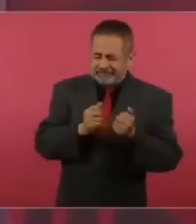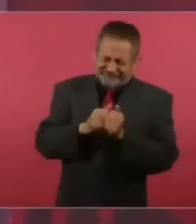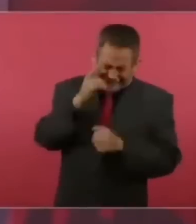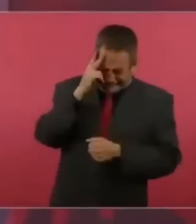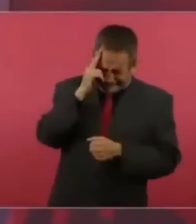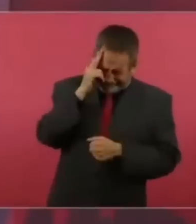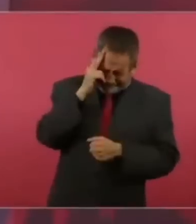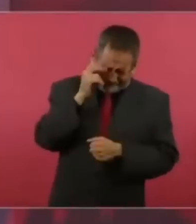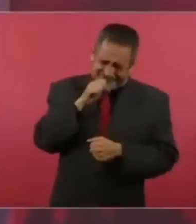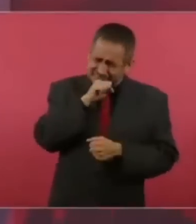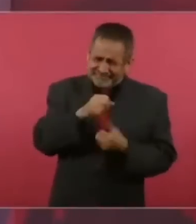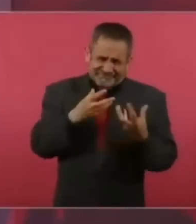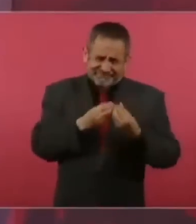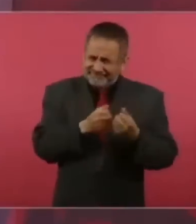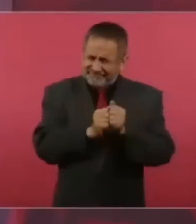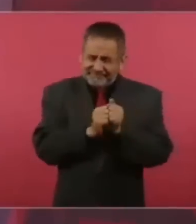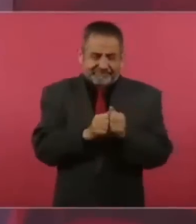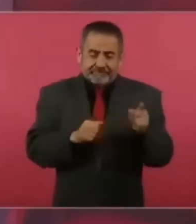porfirista,